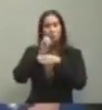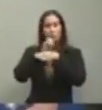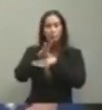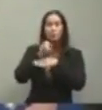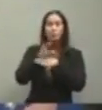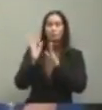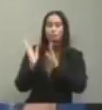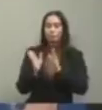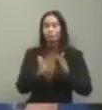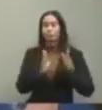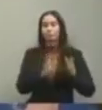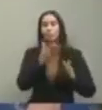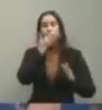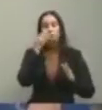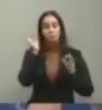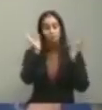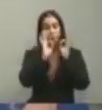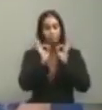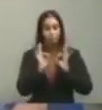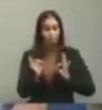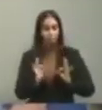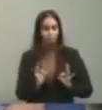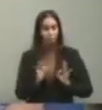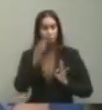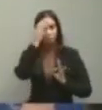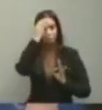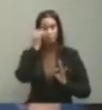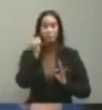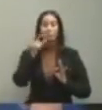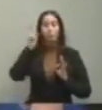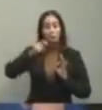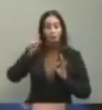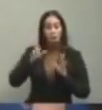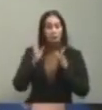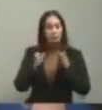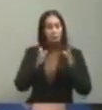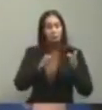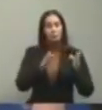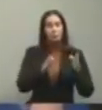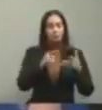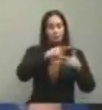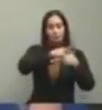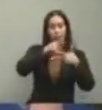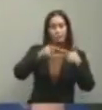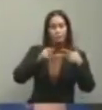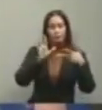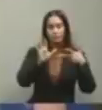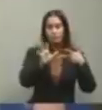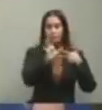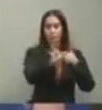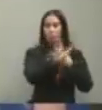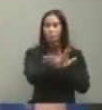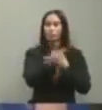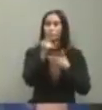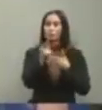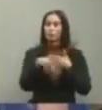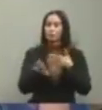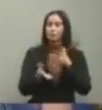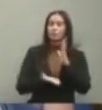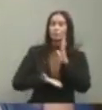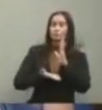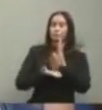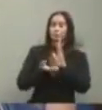está preparando de la mejor manera porque tiene que preparar sus tres escenarios aquellos pacientes que van a evolucionar